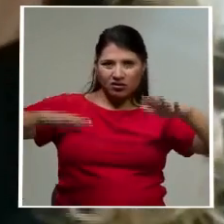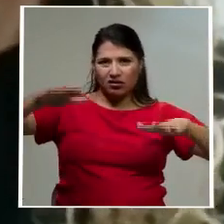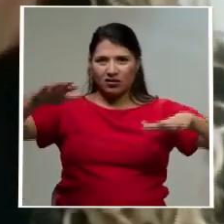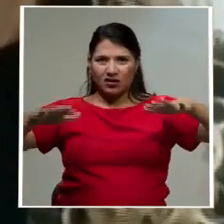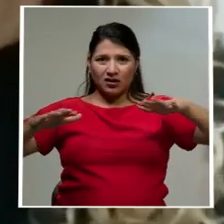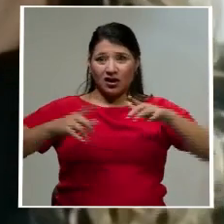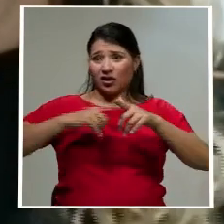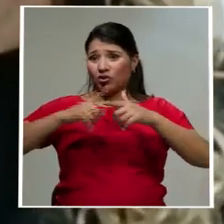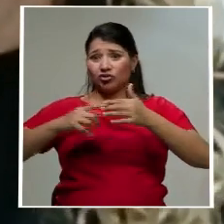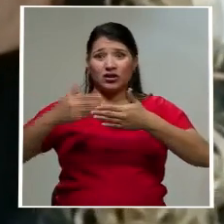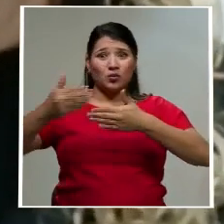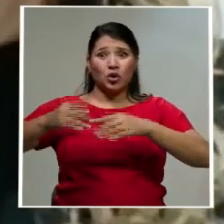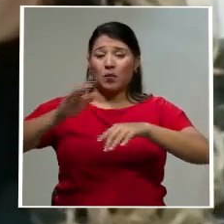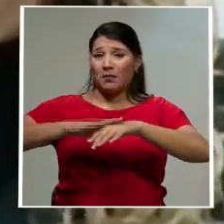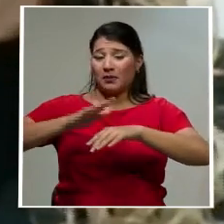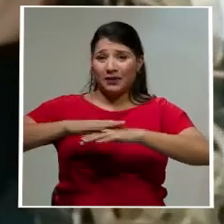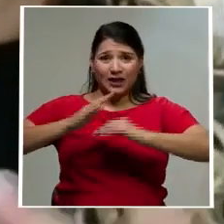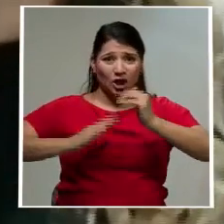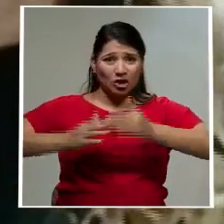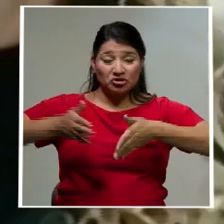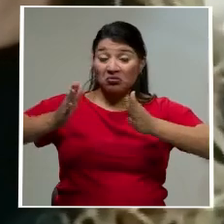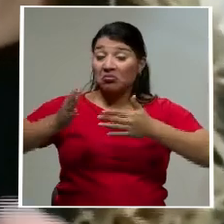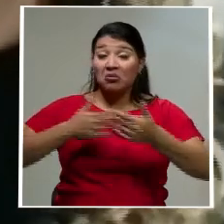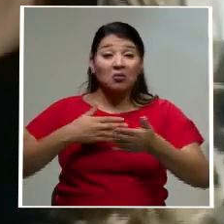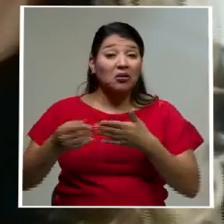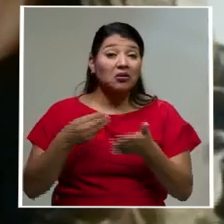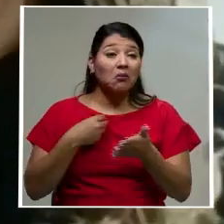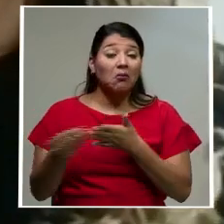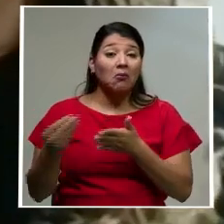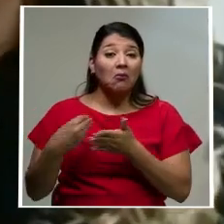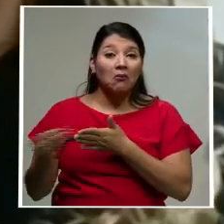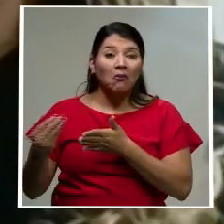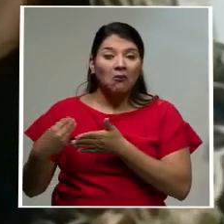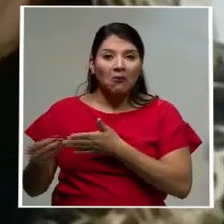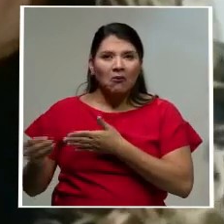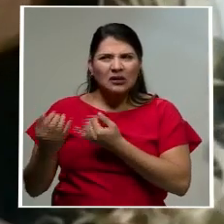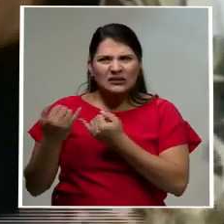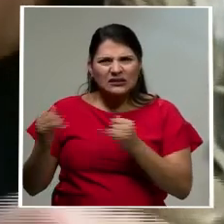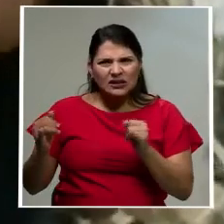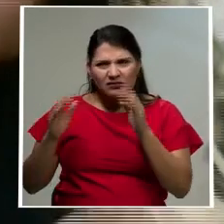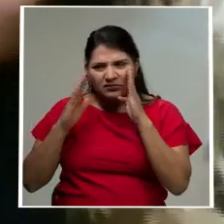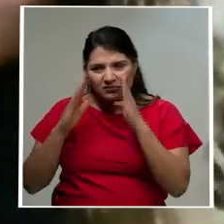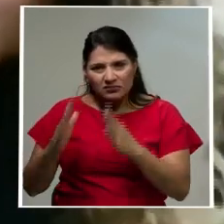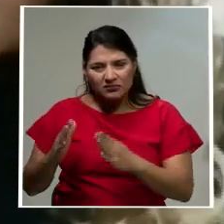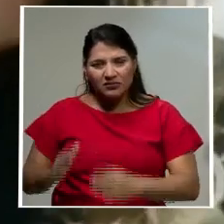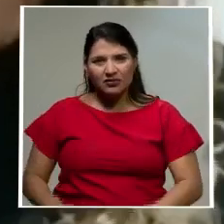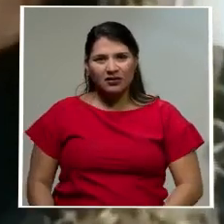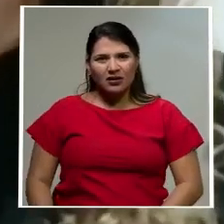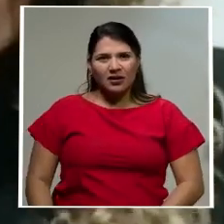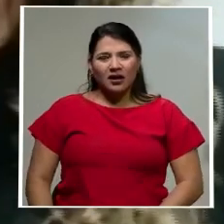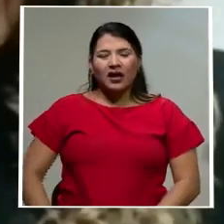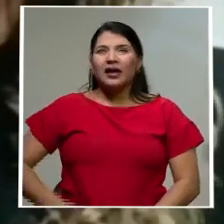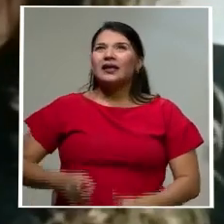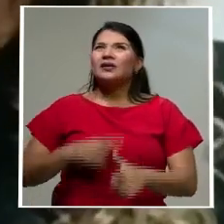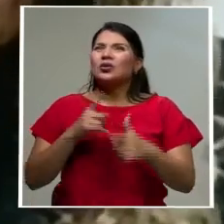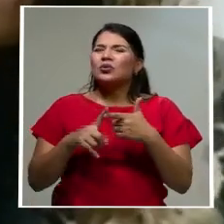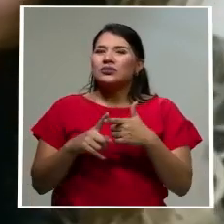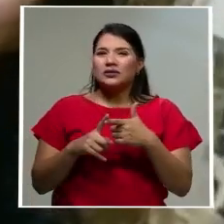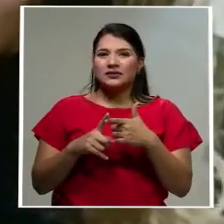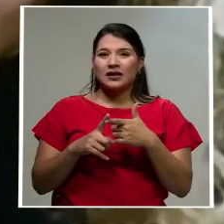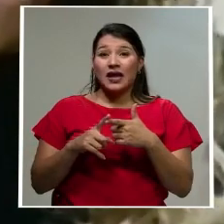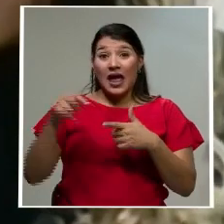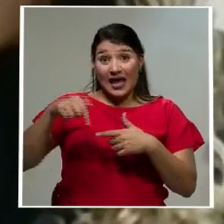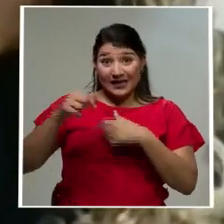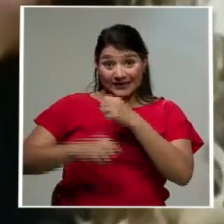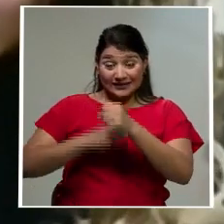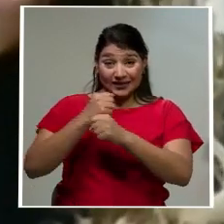no podemos construir. Ellos, imagínense, la bajeza, y le llamo yo bajeza. Este año